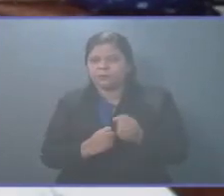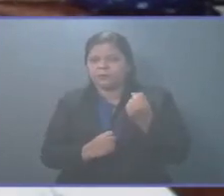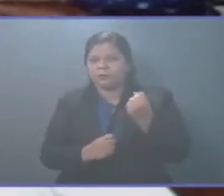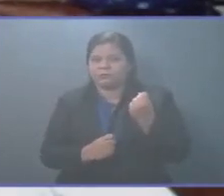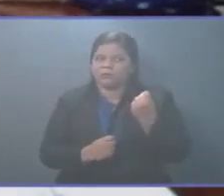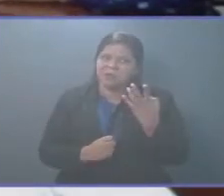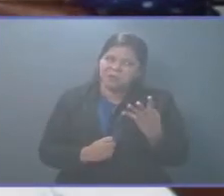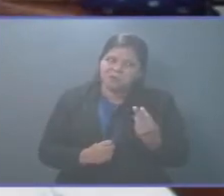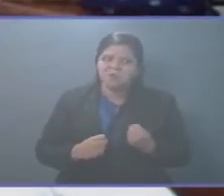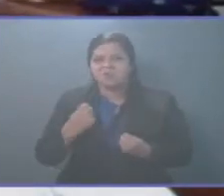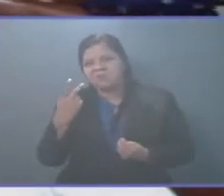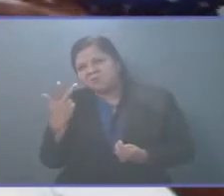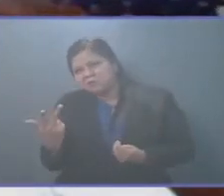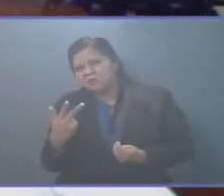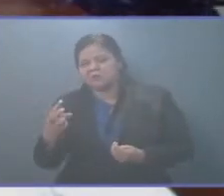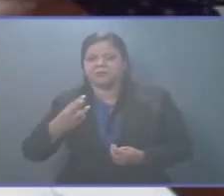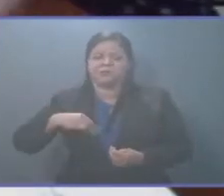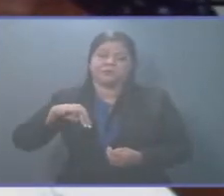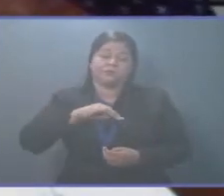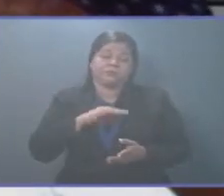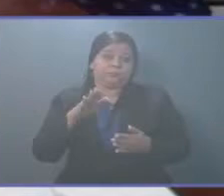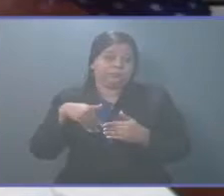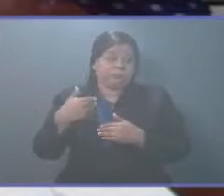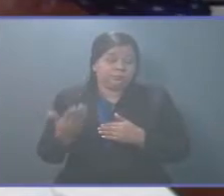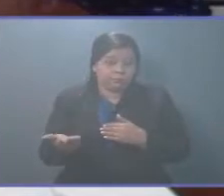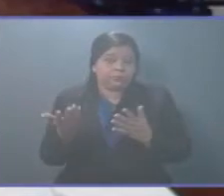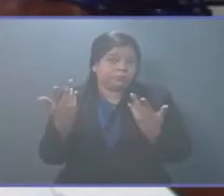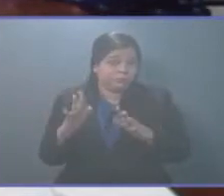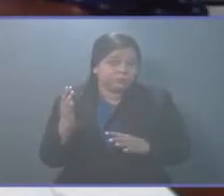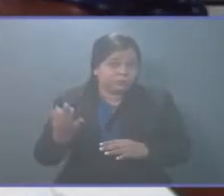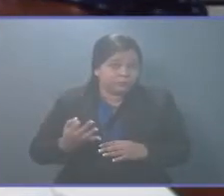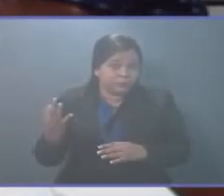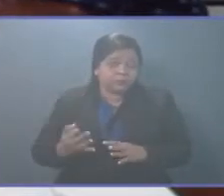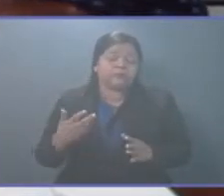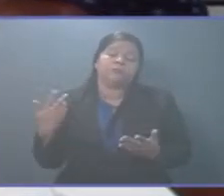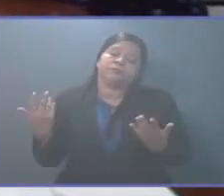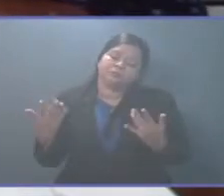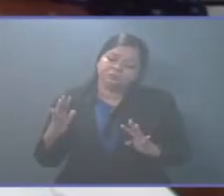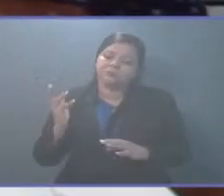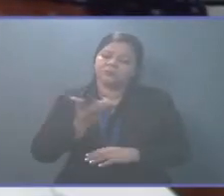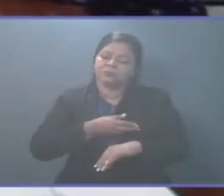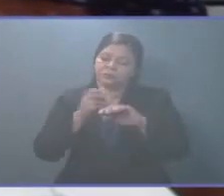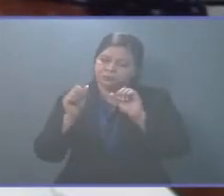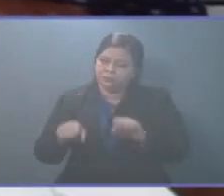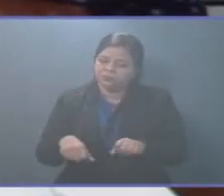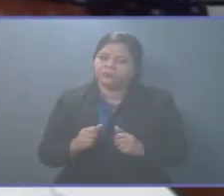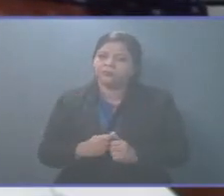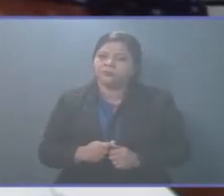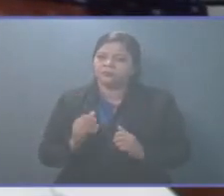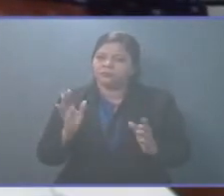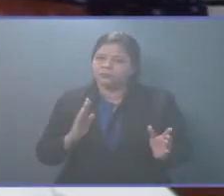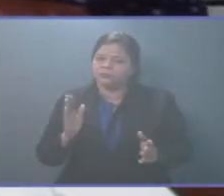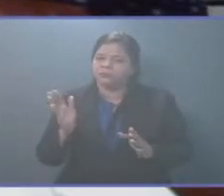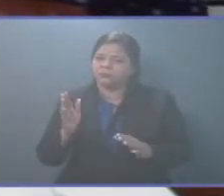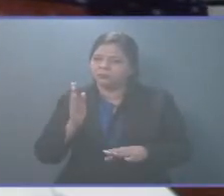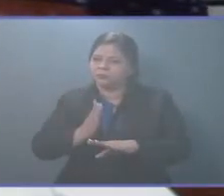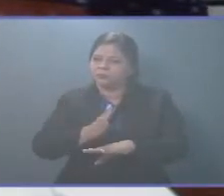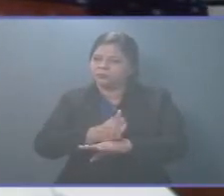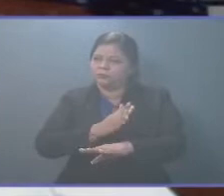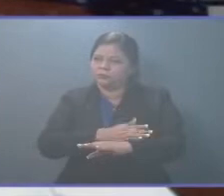ministerios. Y si después en el camino se ve innecesario, pues que se vayan sumando de acorde al